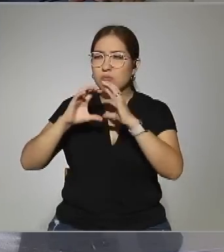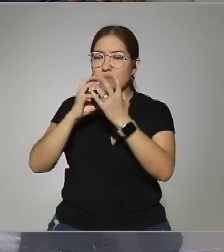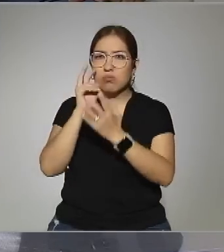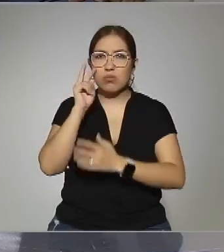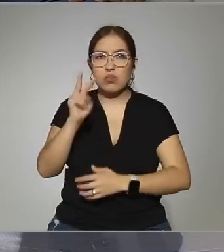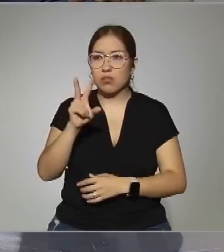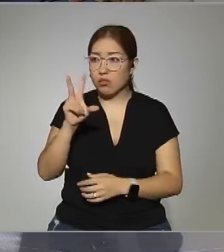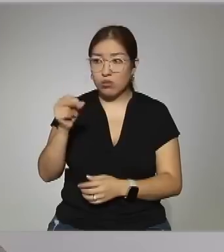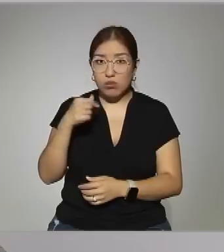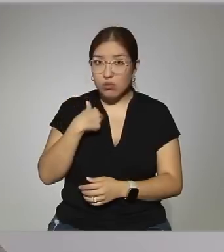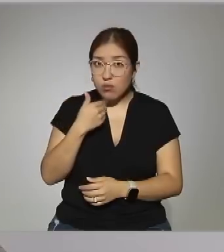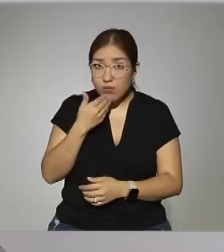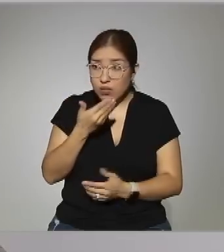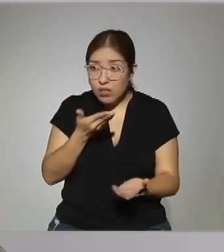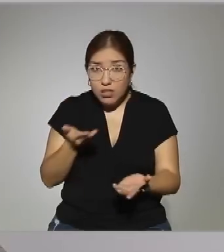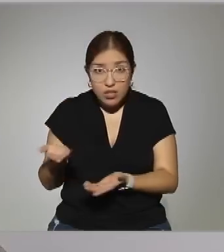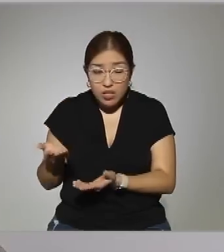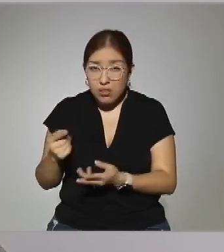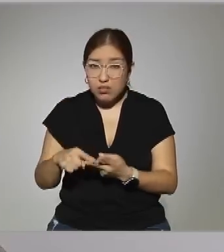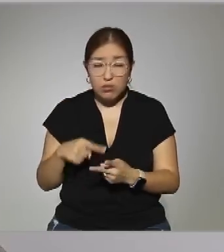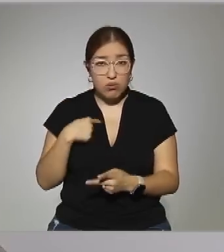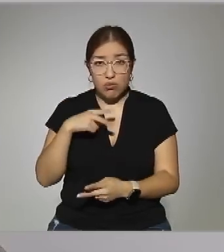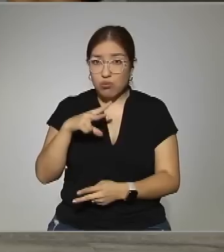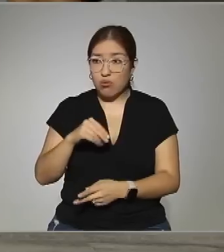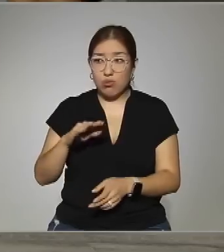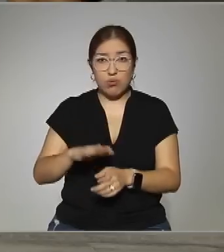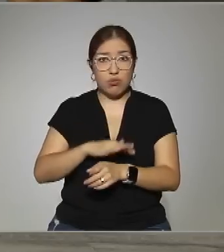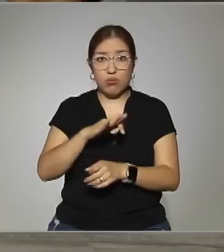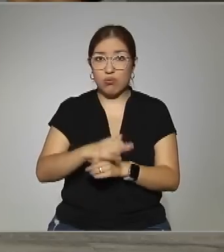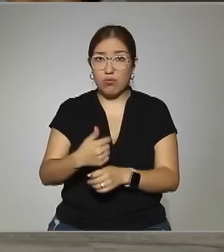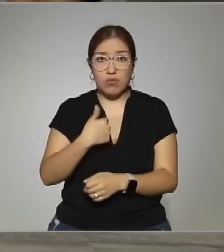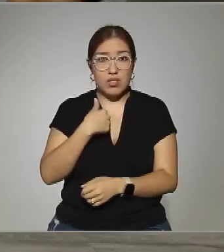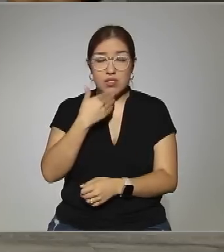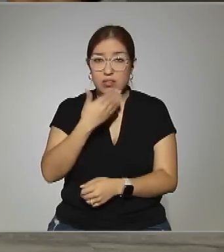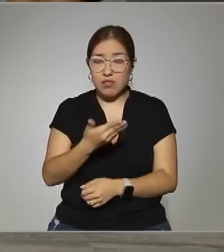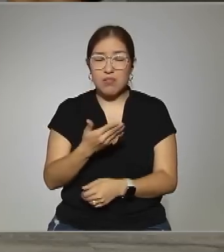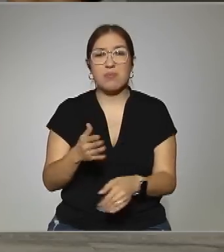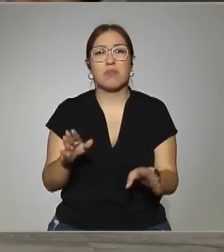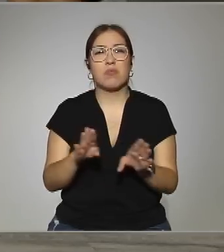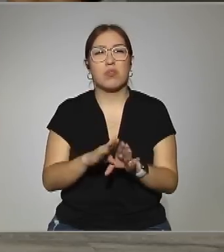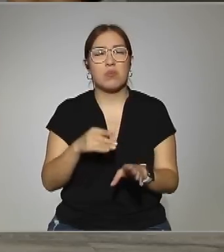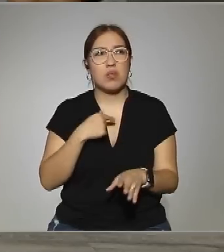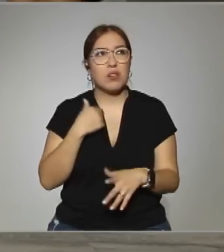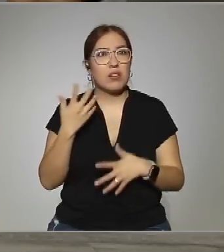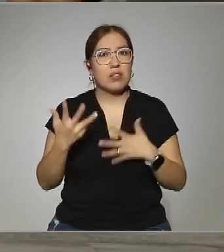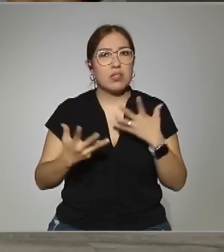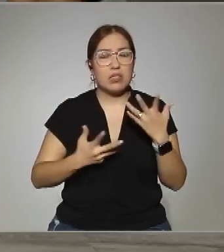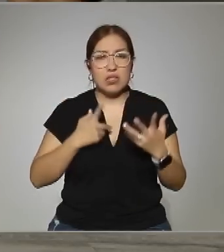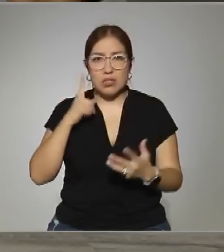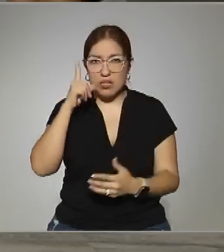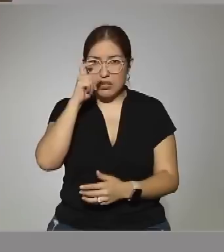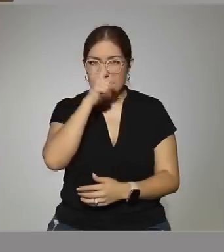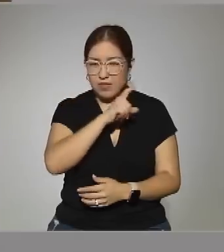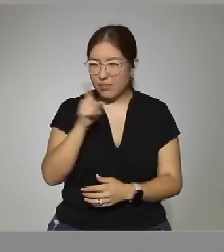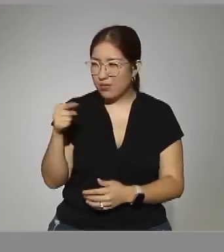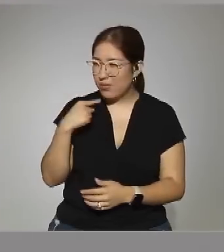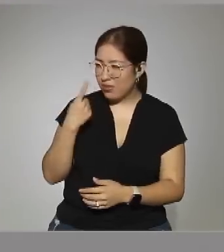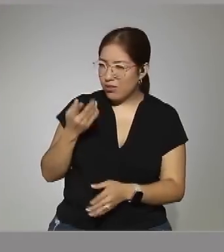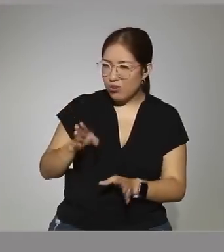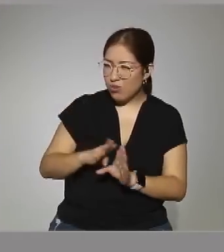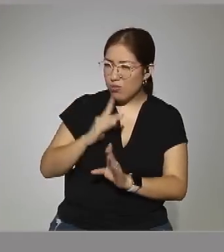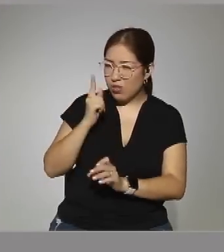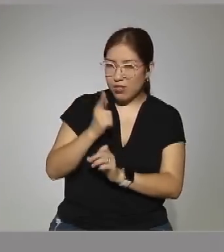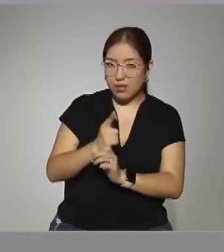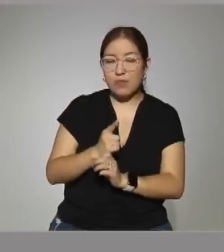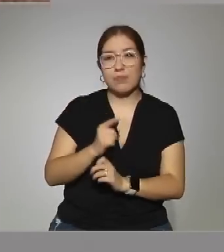soy bienvenida, no soy suficiente, y queda en estado de latencia. Tú decías hace un rato, ¿cómo identificarlo? Exacto. Mira,